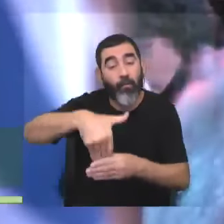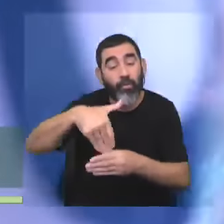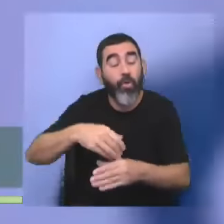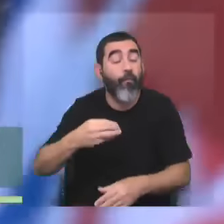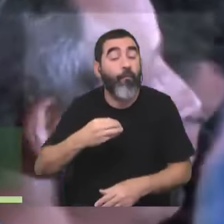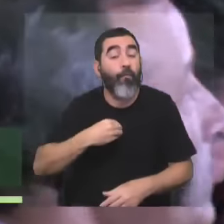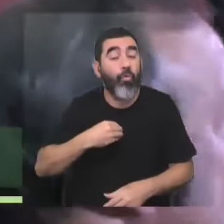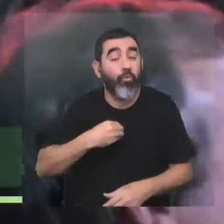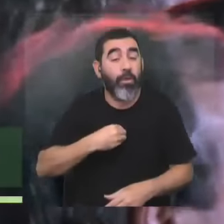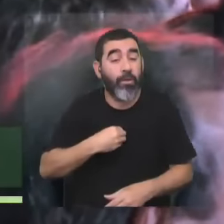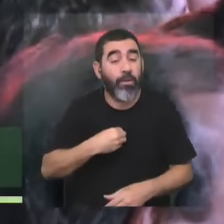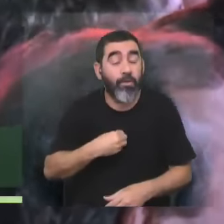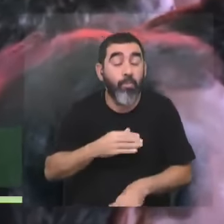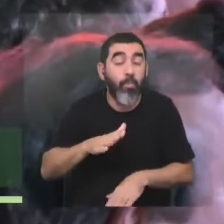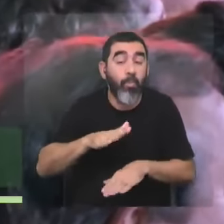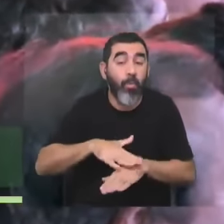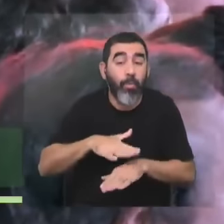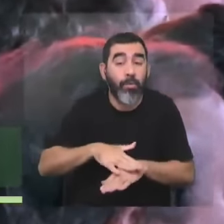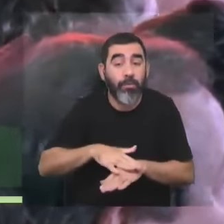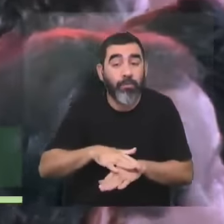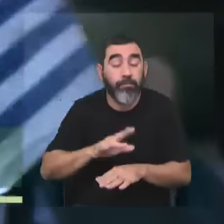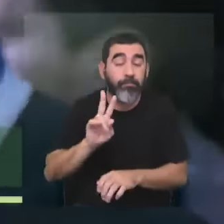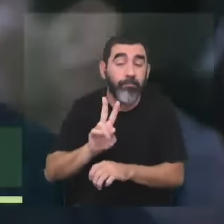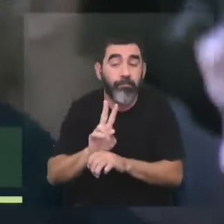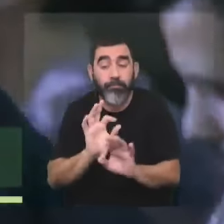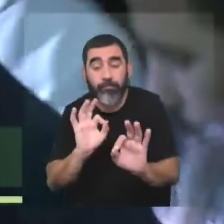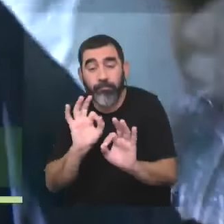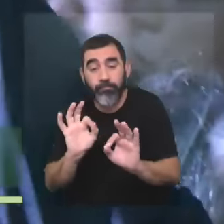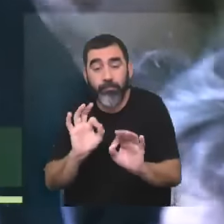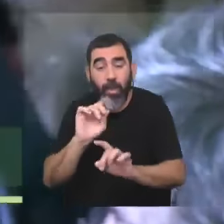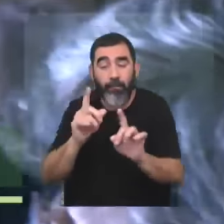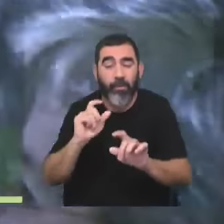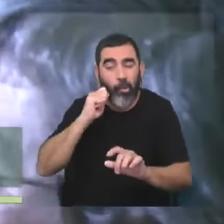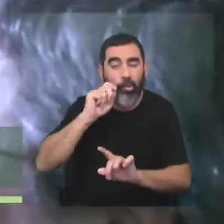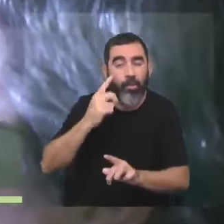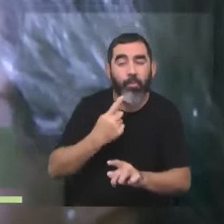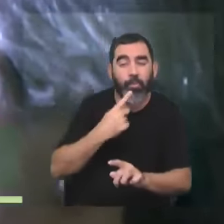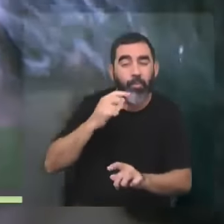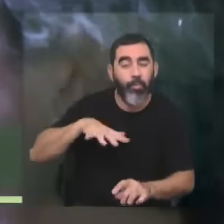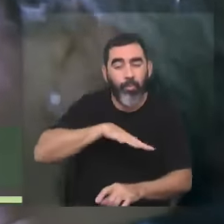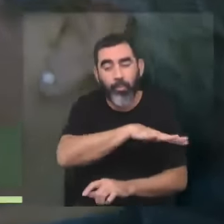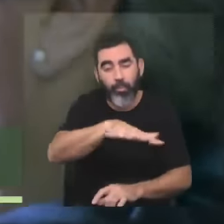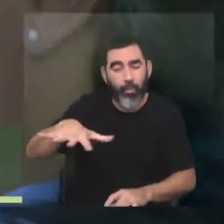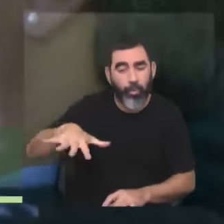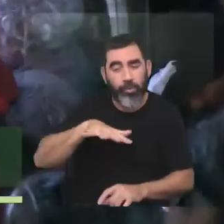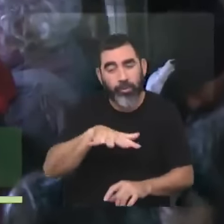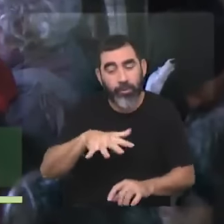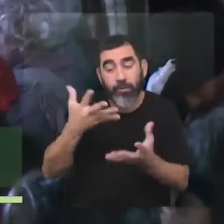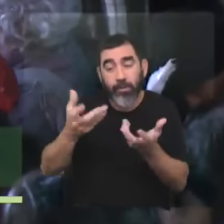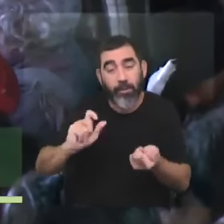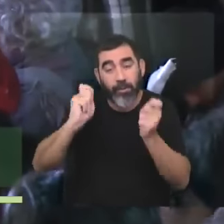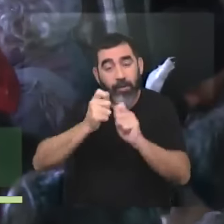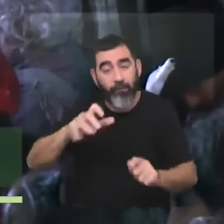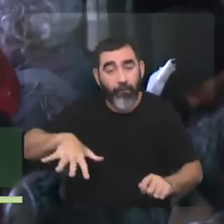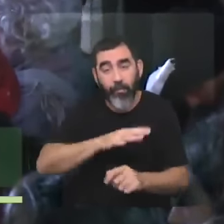voluntarias son un momento en el que también uno mide un poco esto de la desafección de la política por parte de la sociedad no Si queremos transformar la realidad